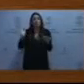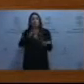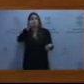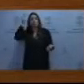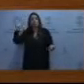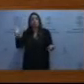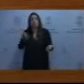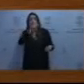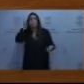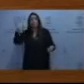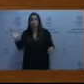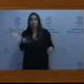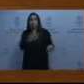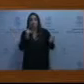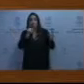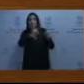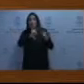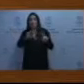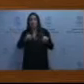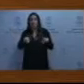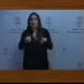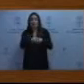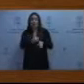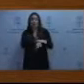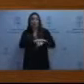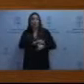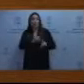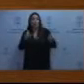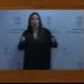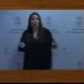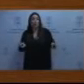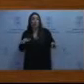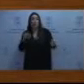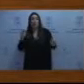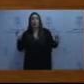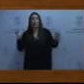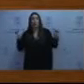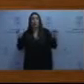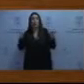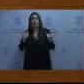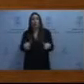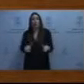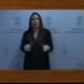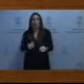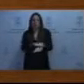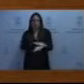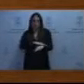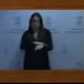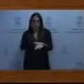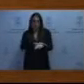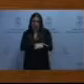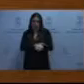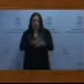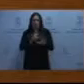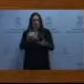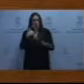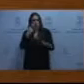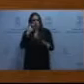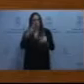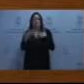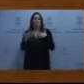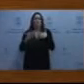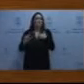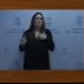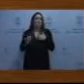damos cuenta de lo que es la inoperatividad y la decadencia en un Gobierno. Pero lo que quizás más me llama la atención en estas